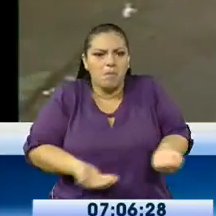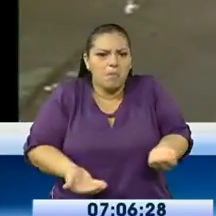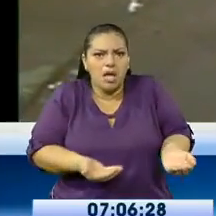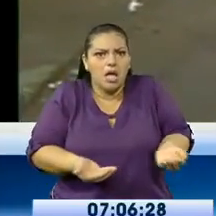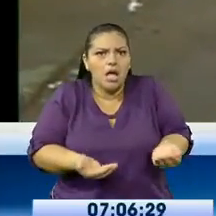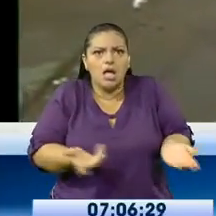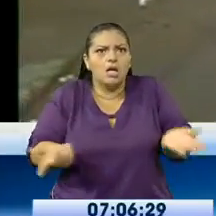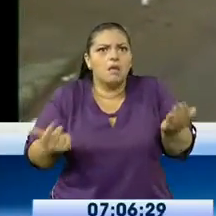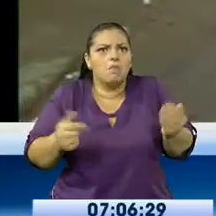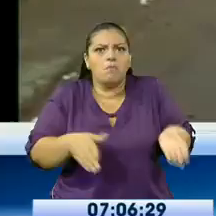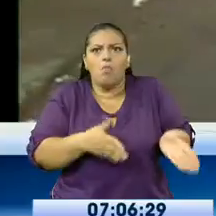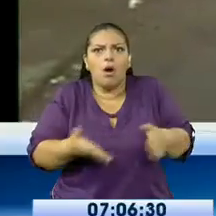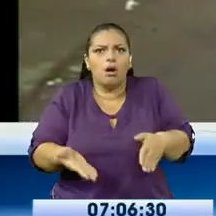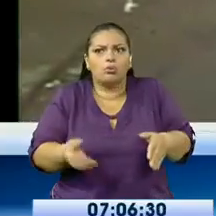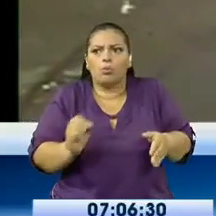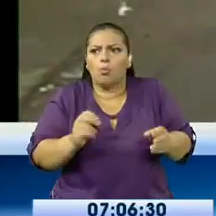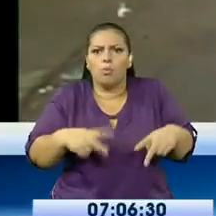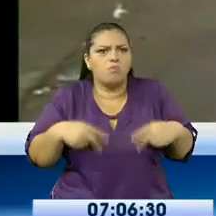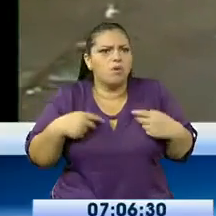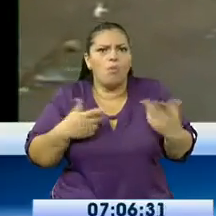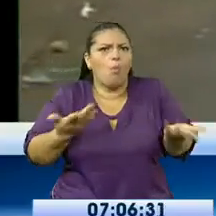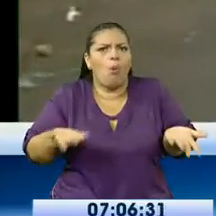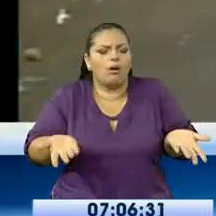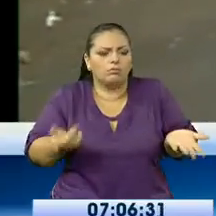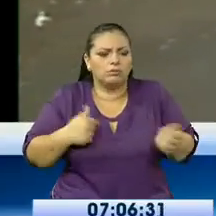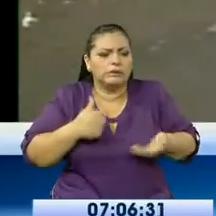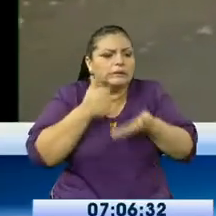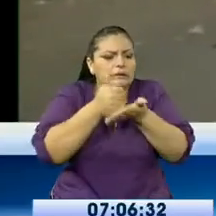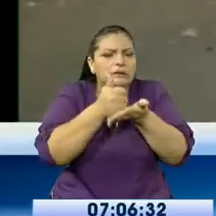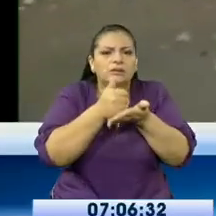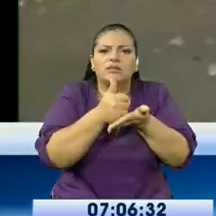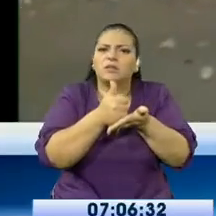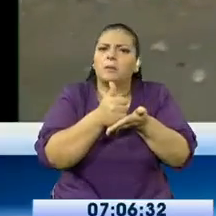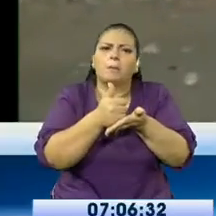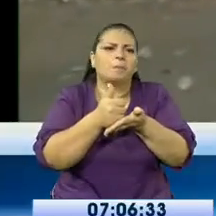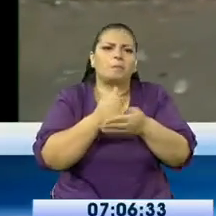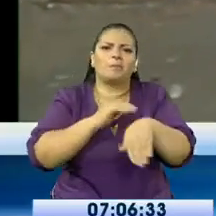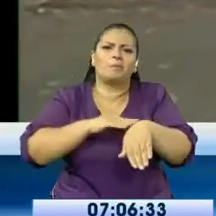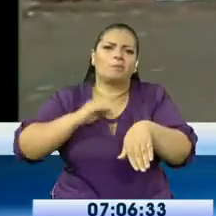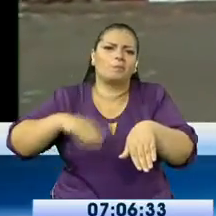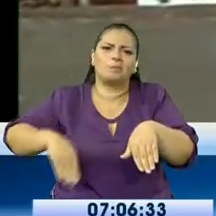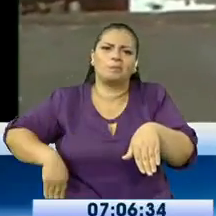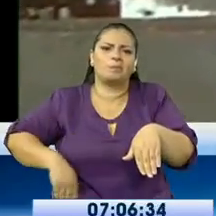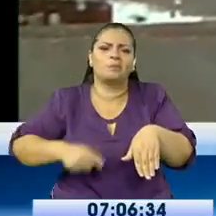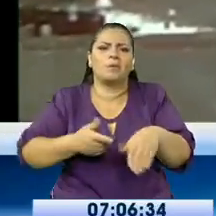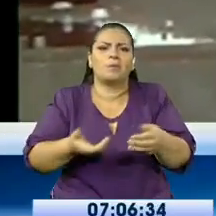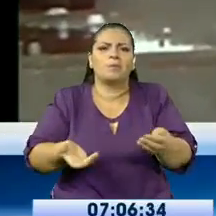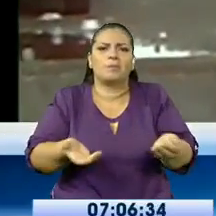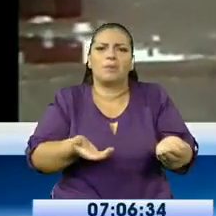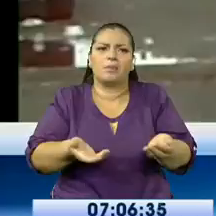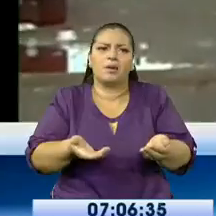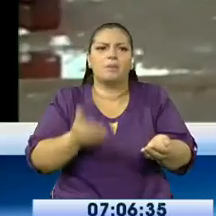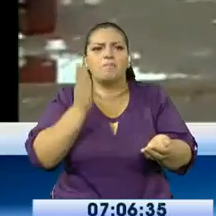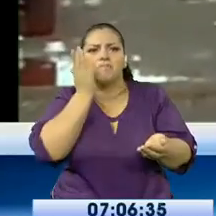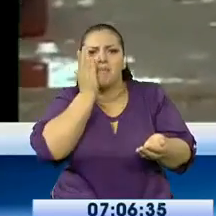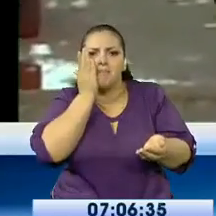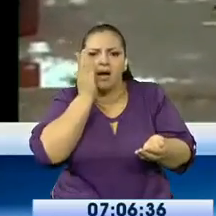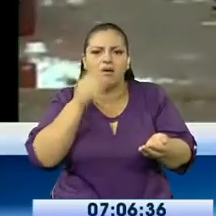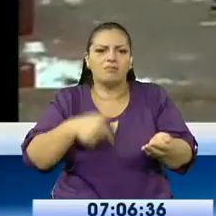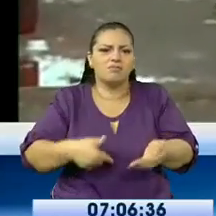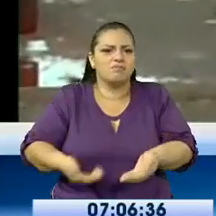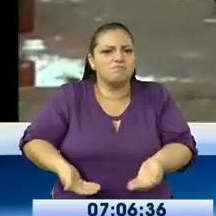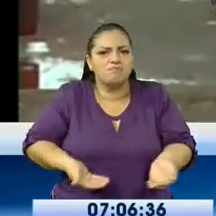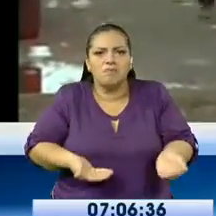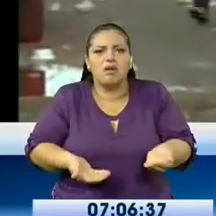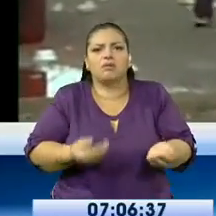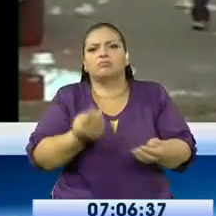podían rescatarlo, pero no pudieron hacer nada al respecto. Hablamos de dos seres que se fueron